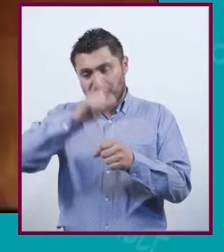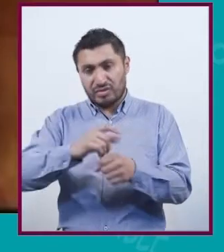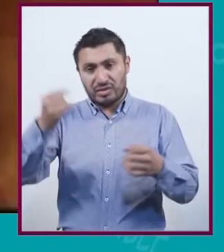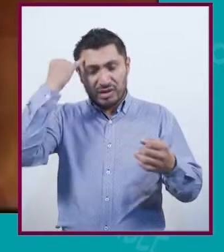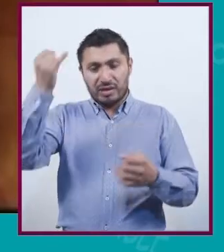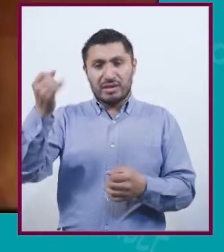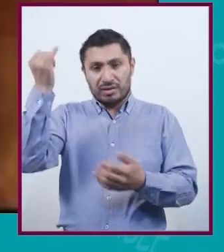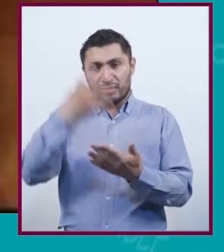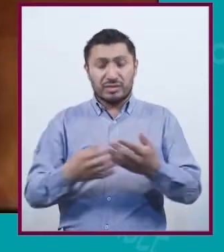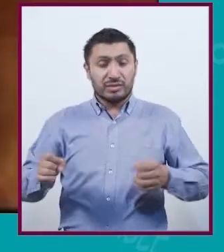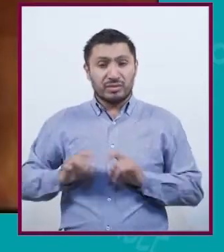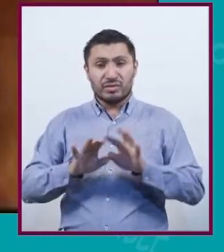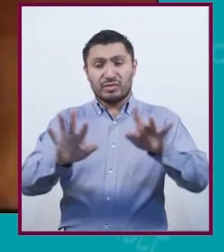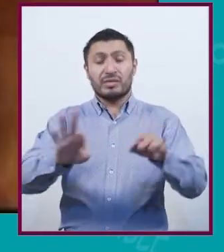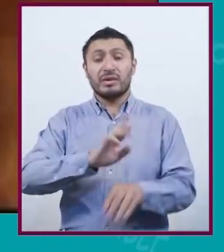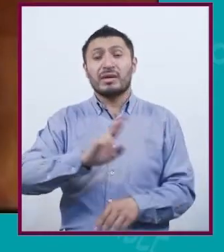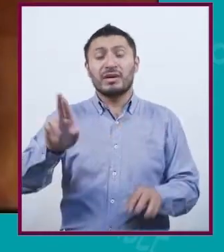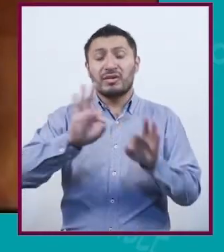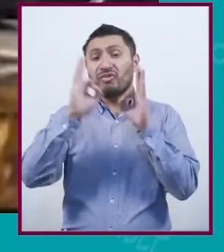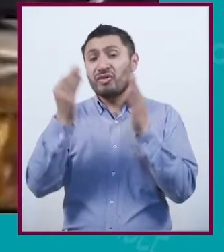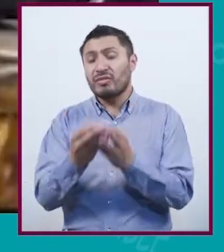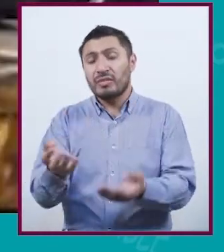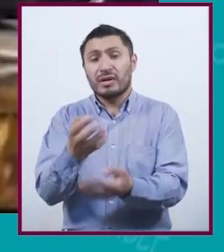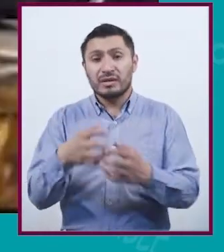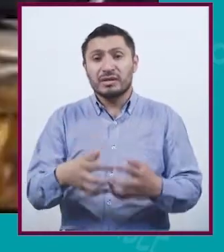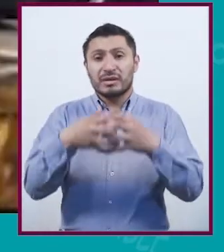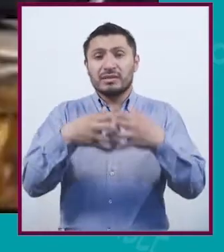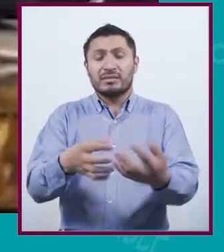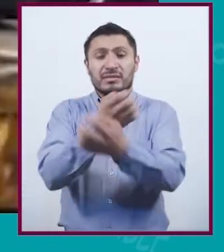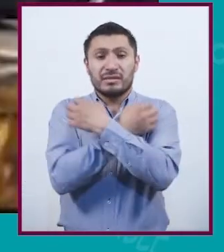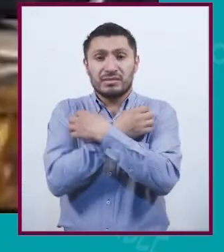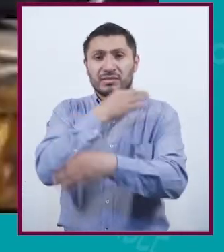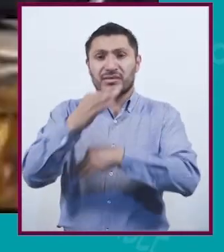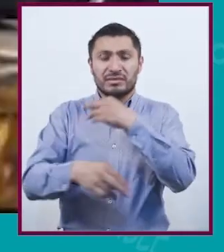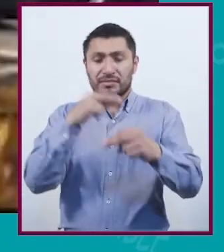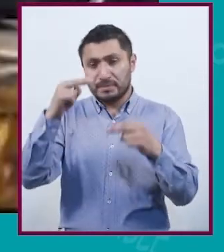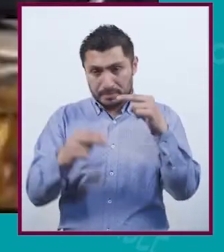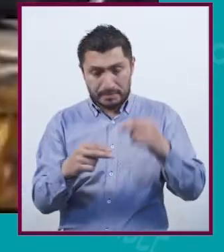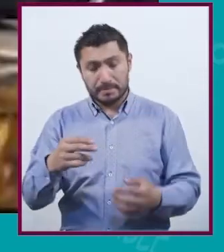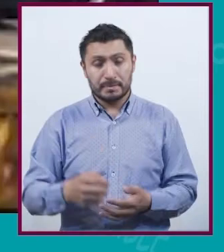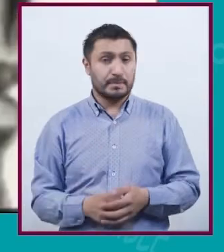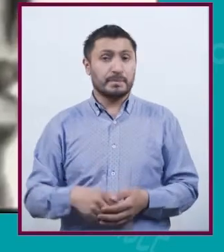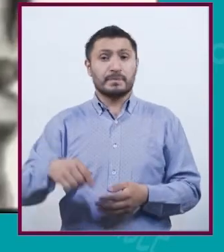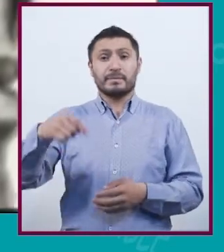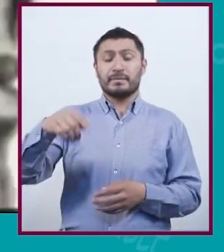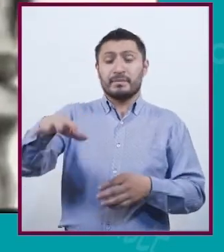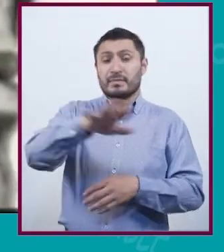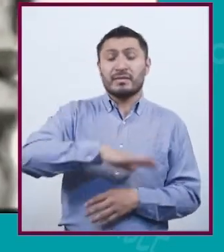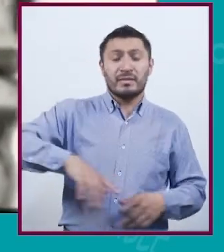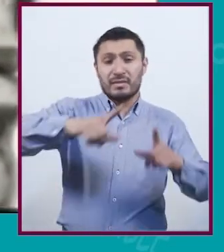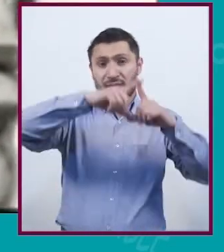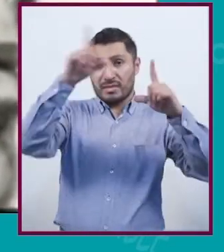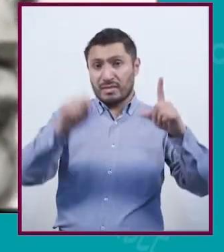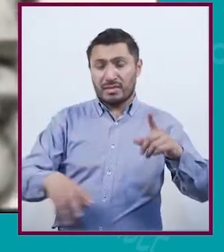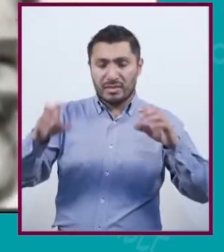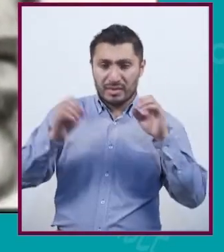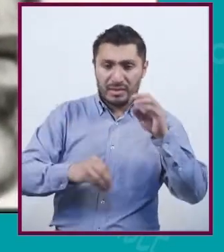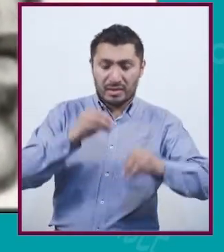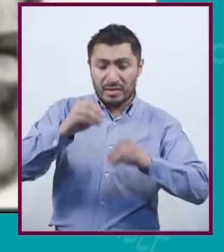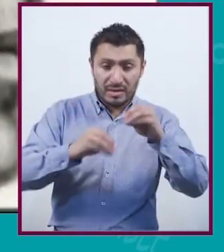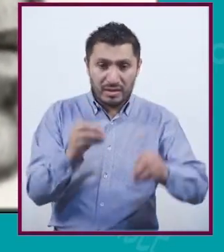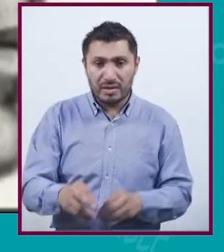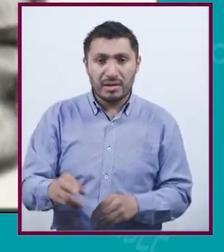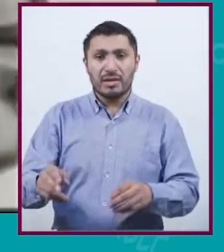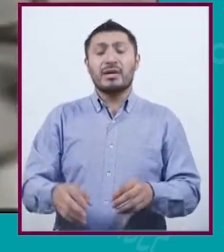culturales permitieron expandir las ideas de la Ilustración y reformar los sistemas educativos de todos los niveles. En